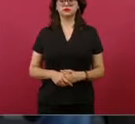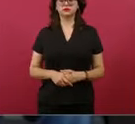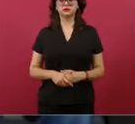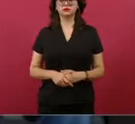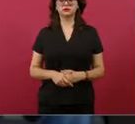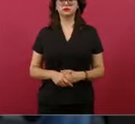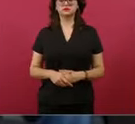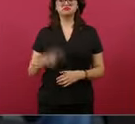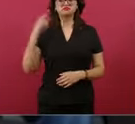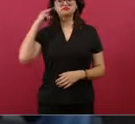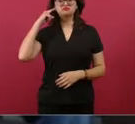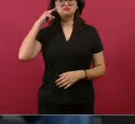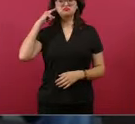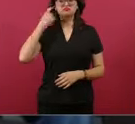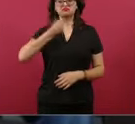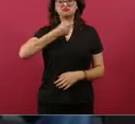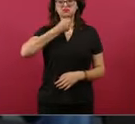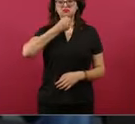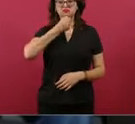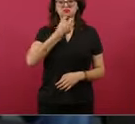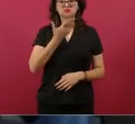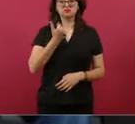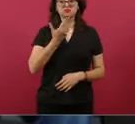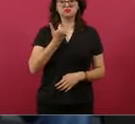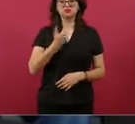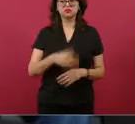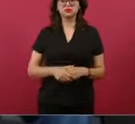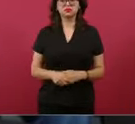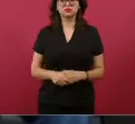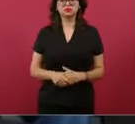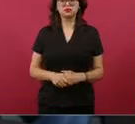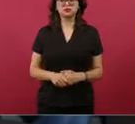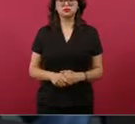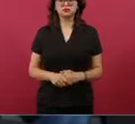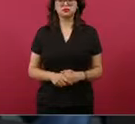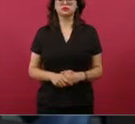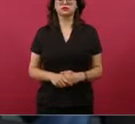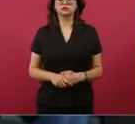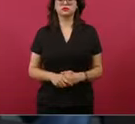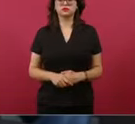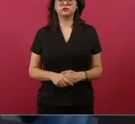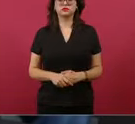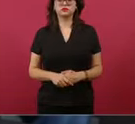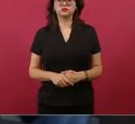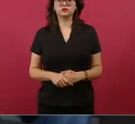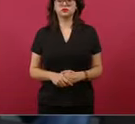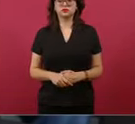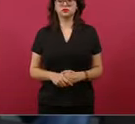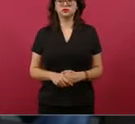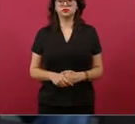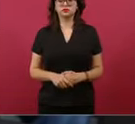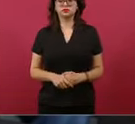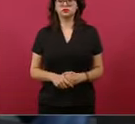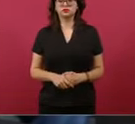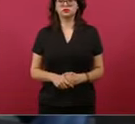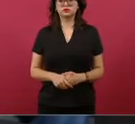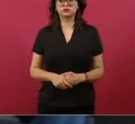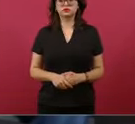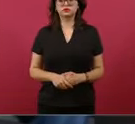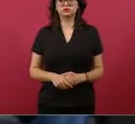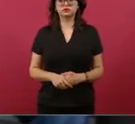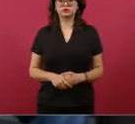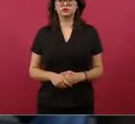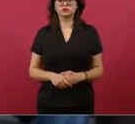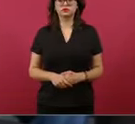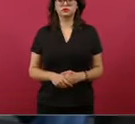triangulación. Un ejemplo, yo tengo un terreno en Oaxaca, me despojan de mi terreno en Oaxaca, con el juez, o sea, haciendo una